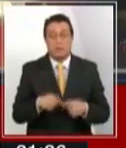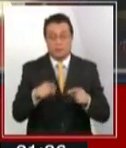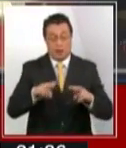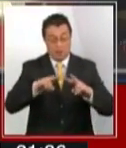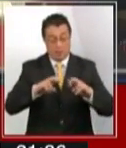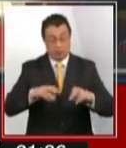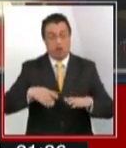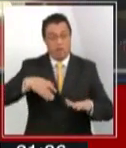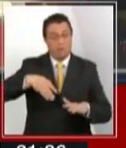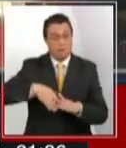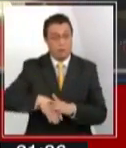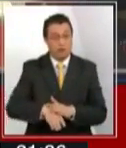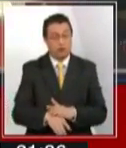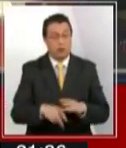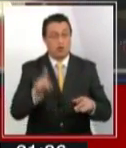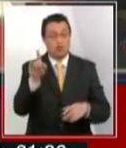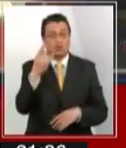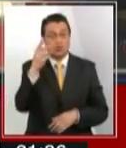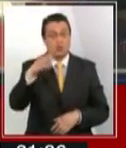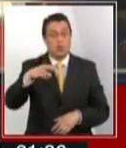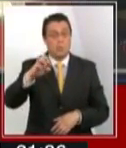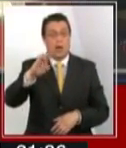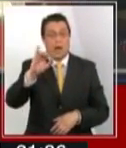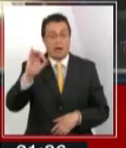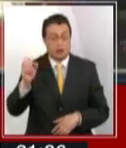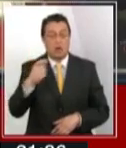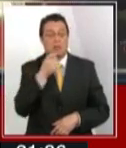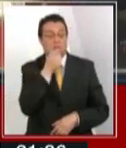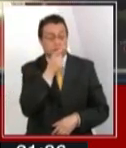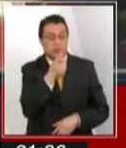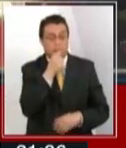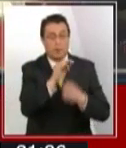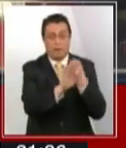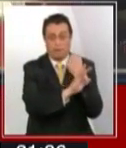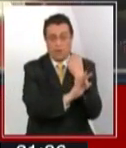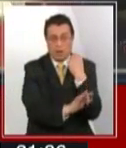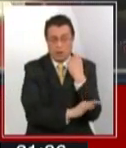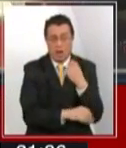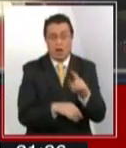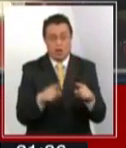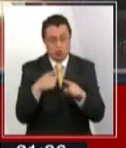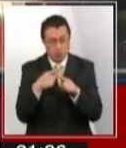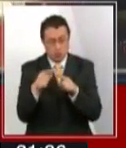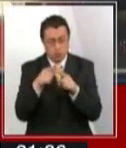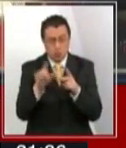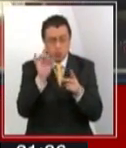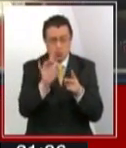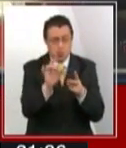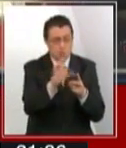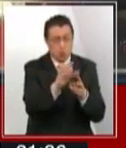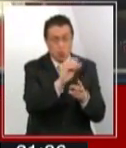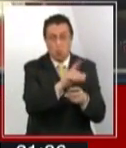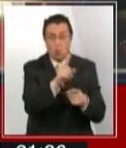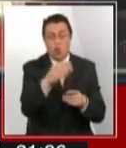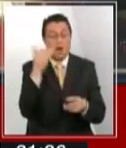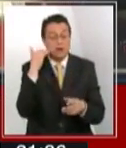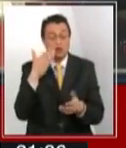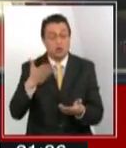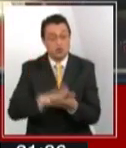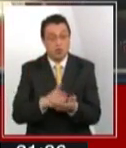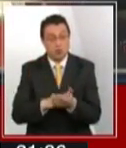profundidad, en términos tanto de sumario interno como de denuncias ante la Fiscalía, cada uno de esos casos de menores que